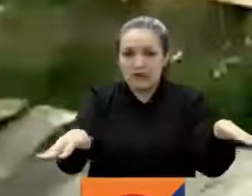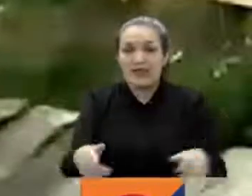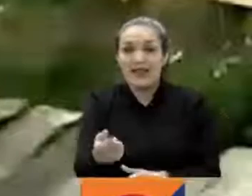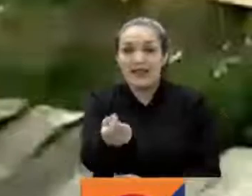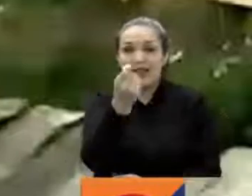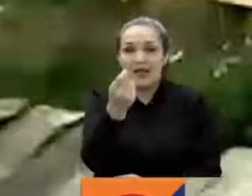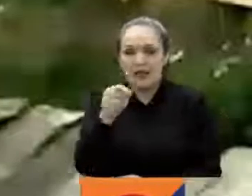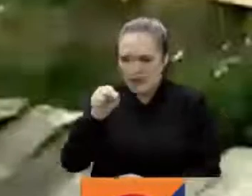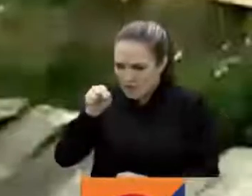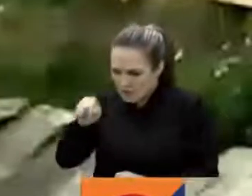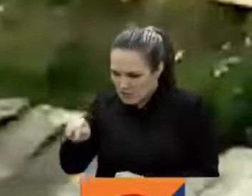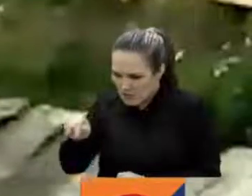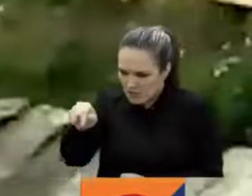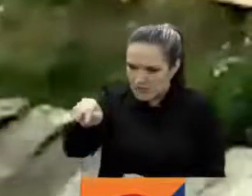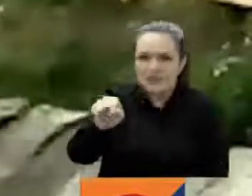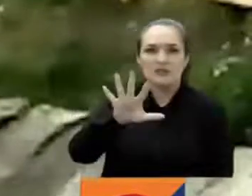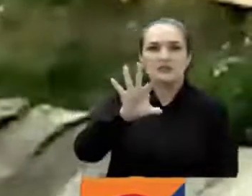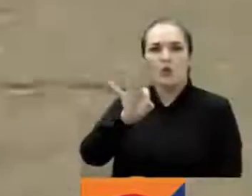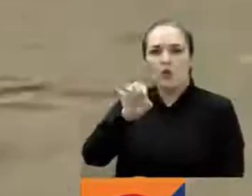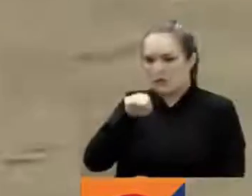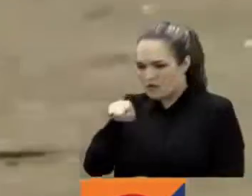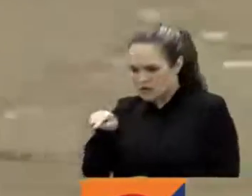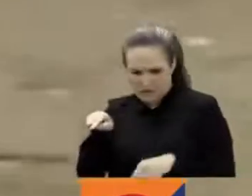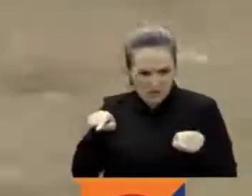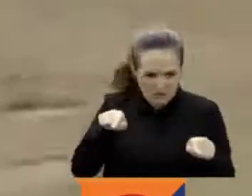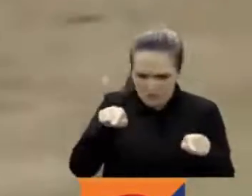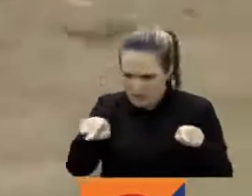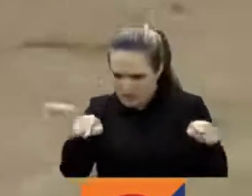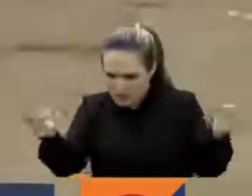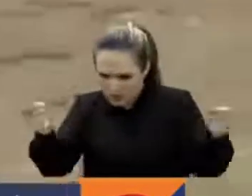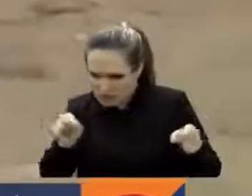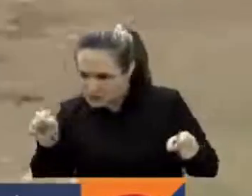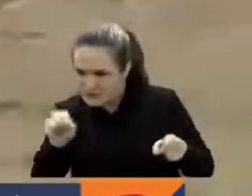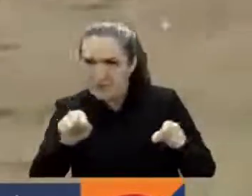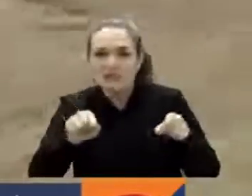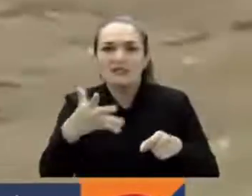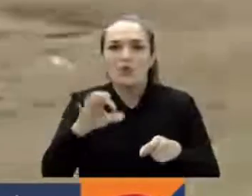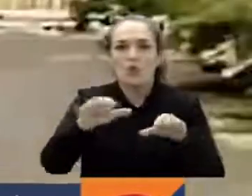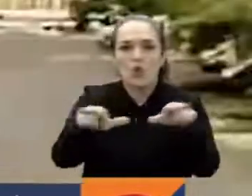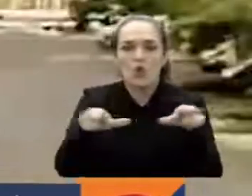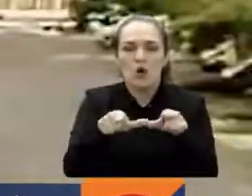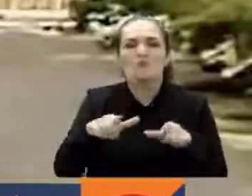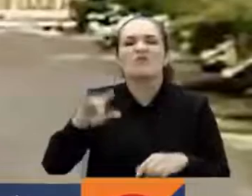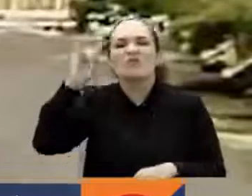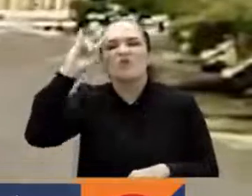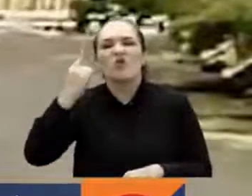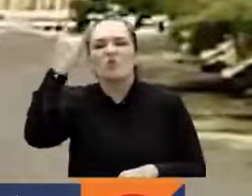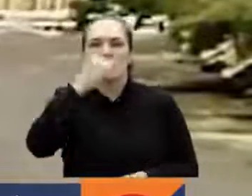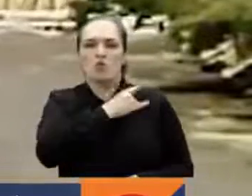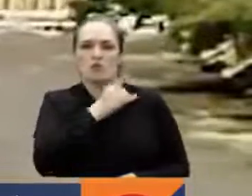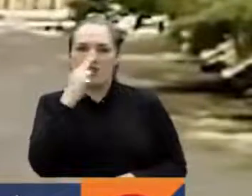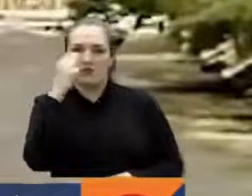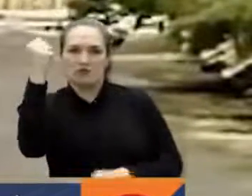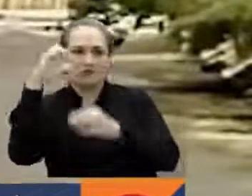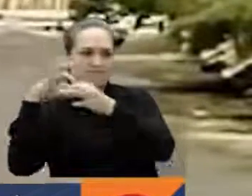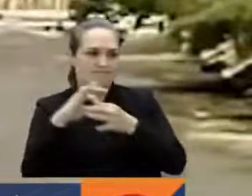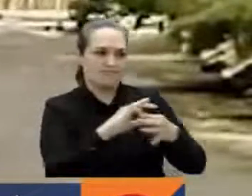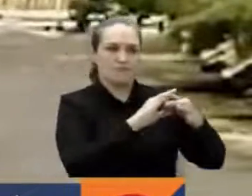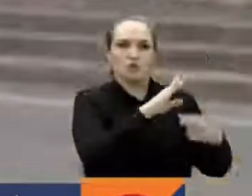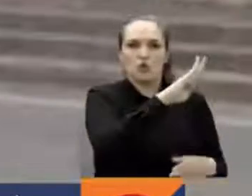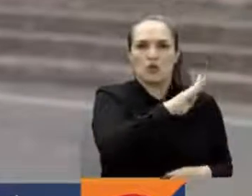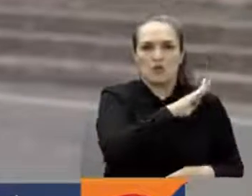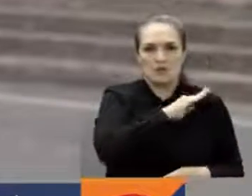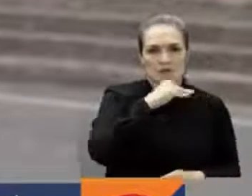toda la canalización del río Medellín, según el informe hecho por el Área Metropolitana y la Universidad Nacional. Identificamos que